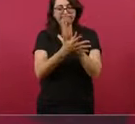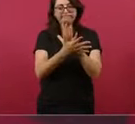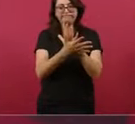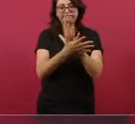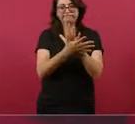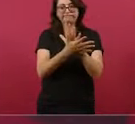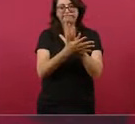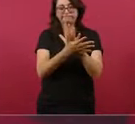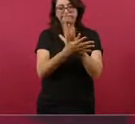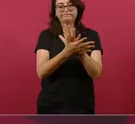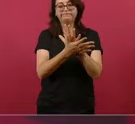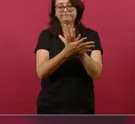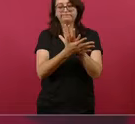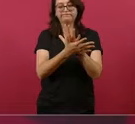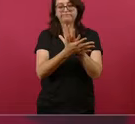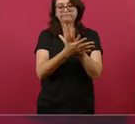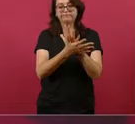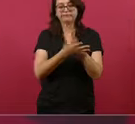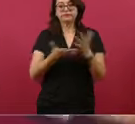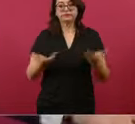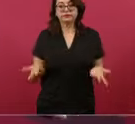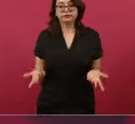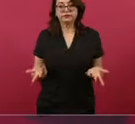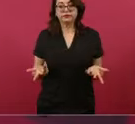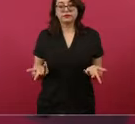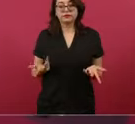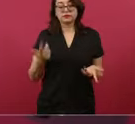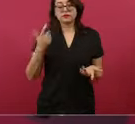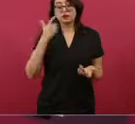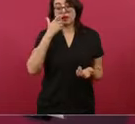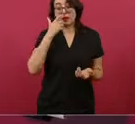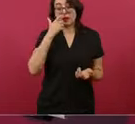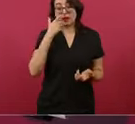Y pues no queremos eso.